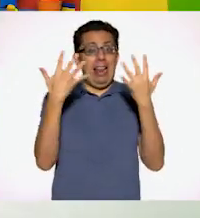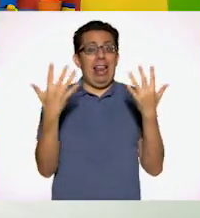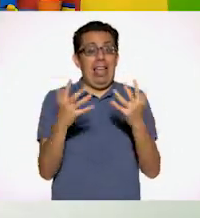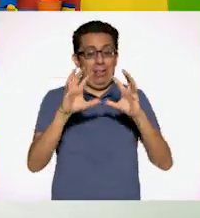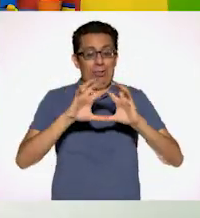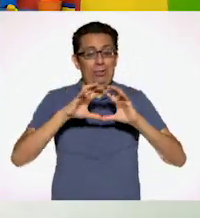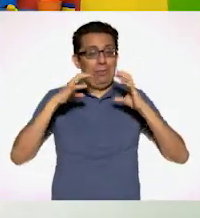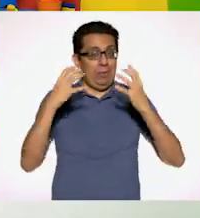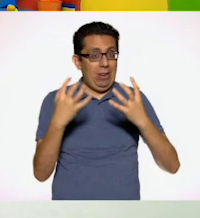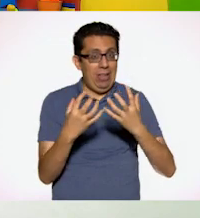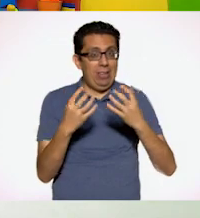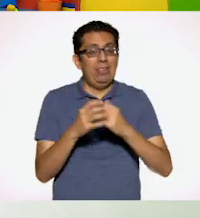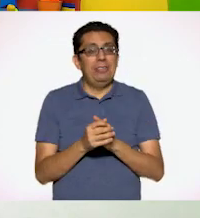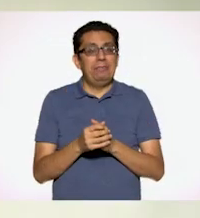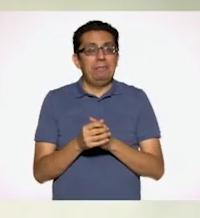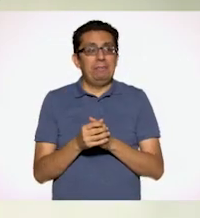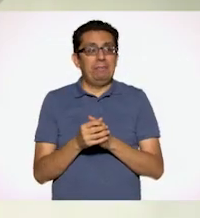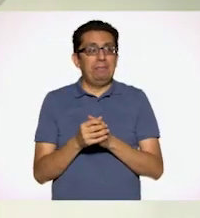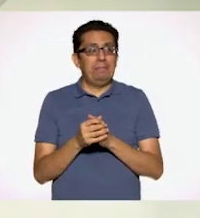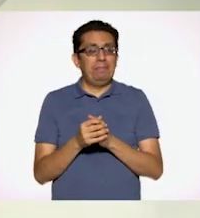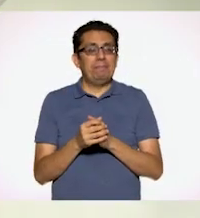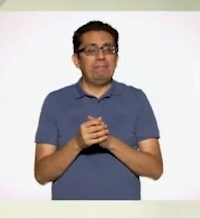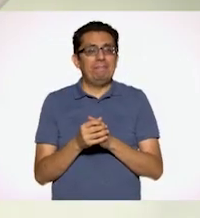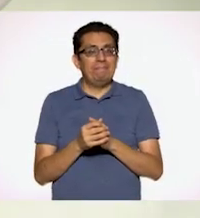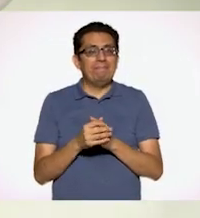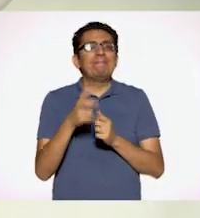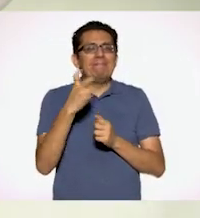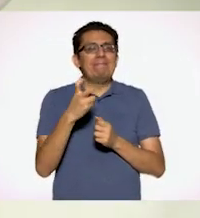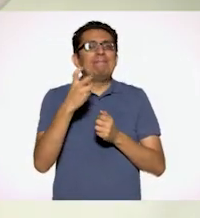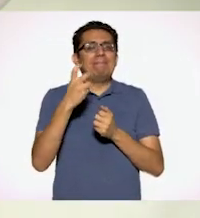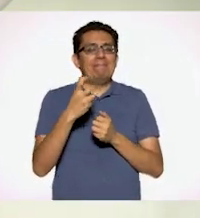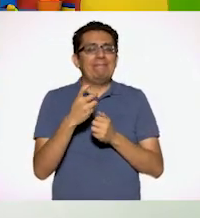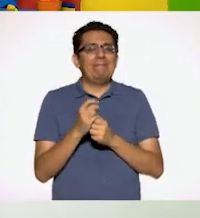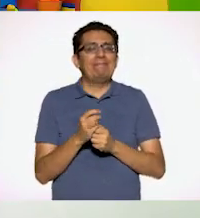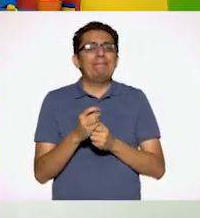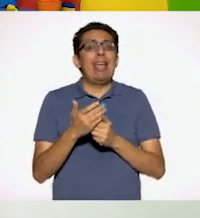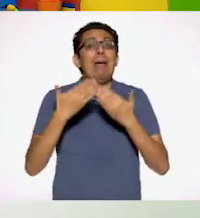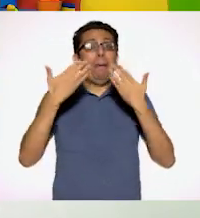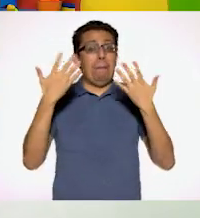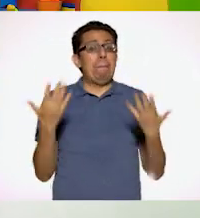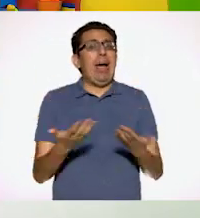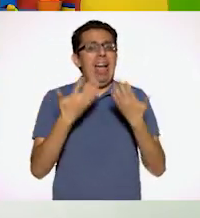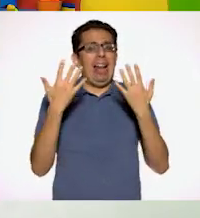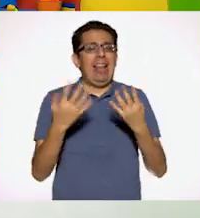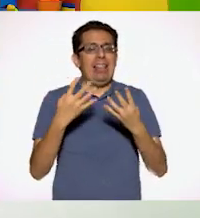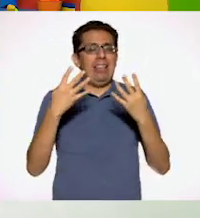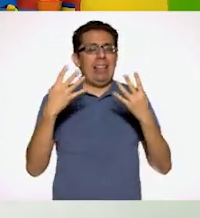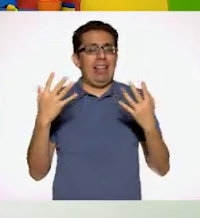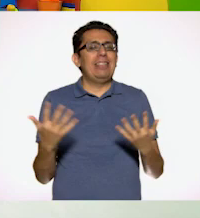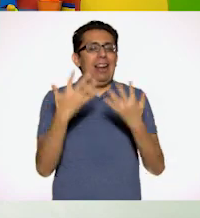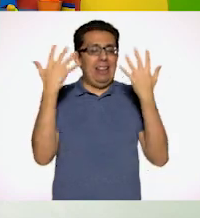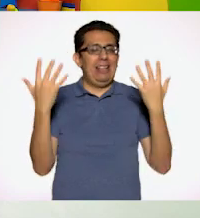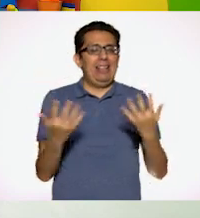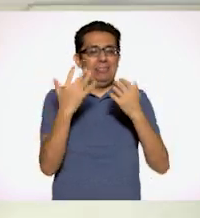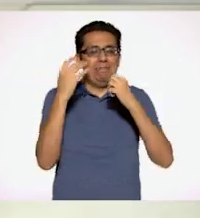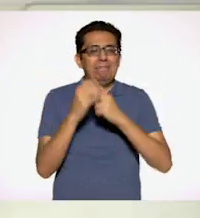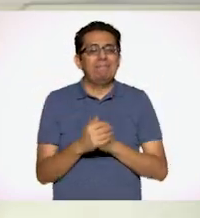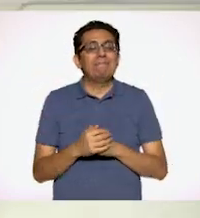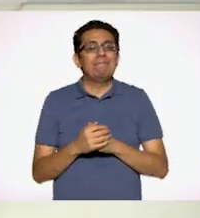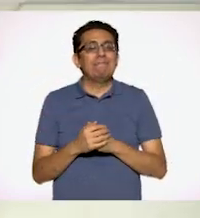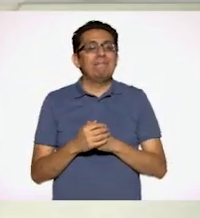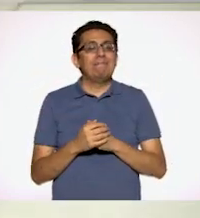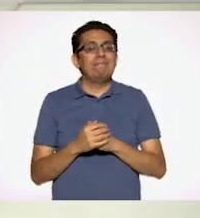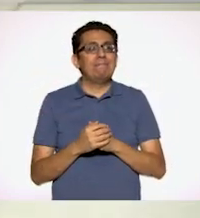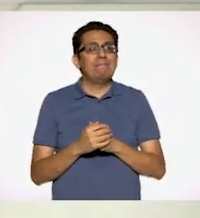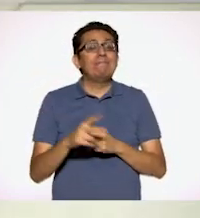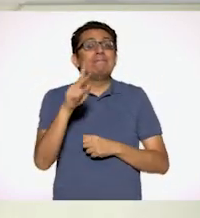¡La lechuga! ¡Este es el baile de la ensalada! ¡Este es el baile de la ensalada! ¡Que está de